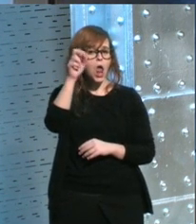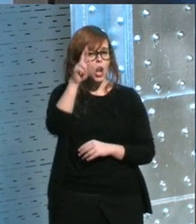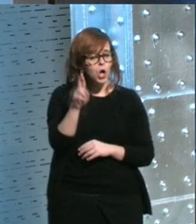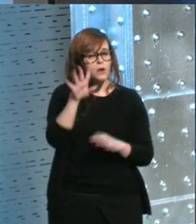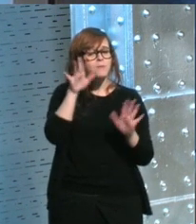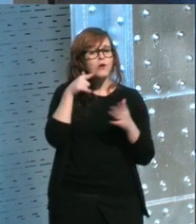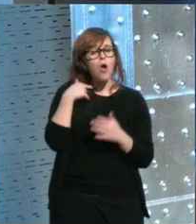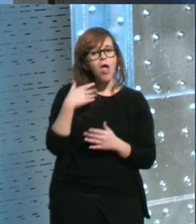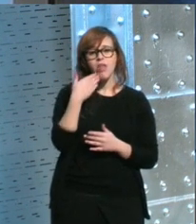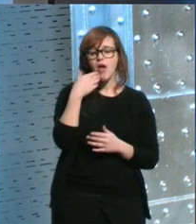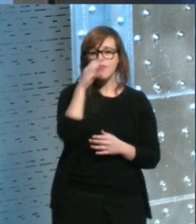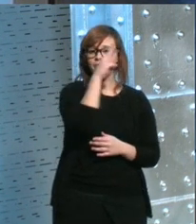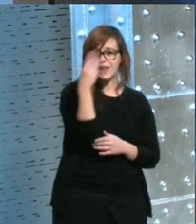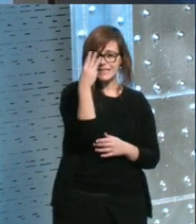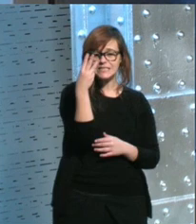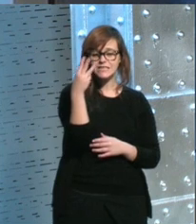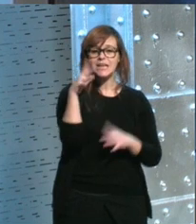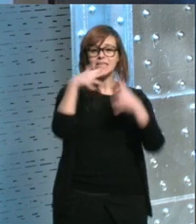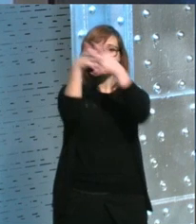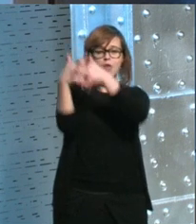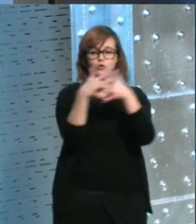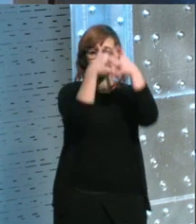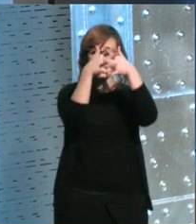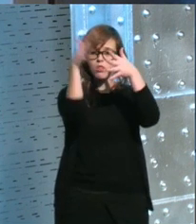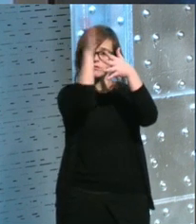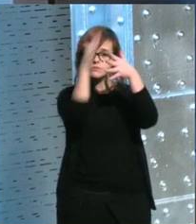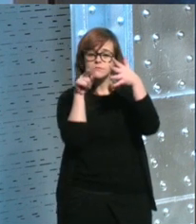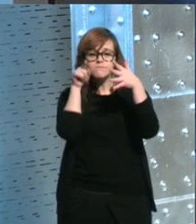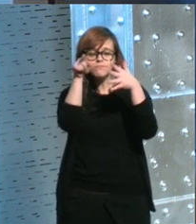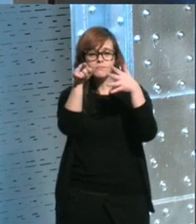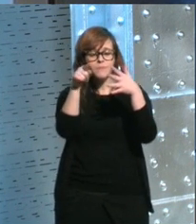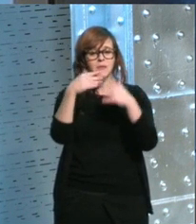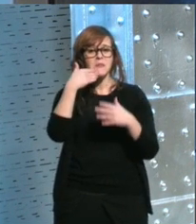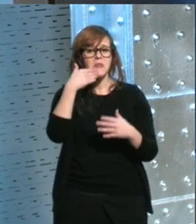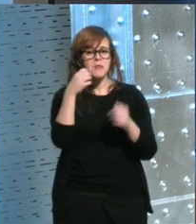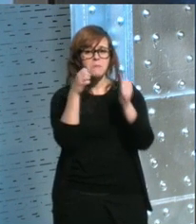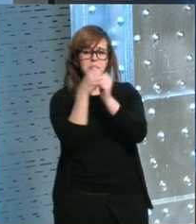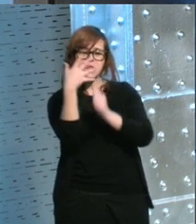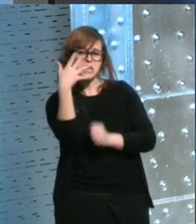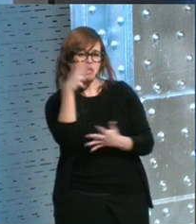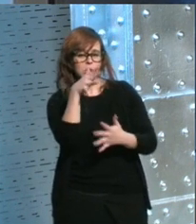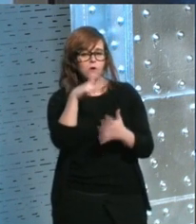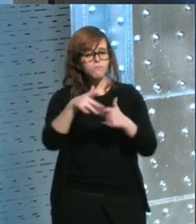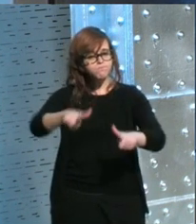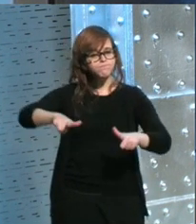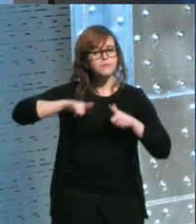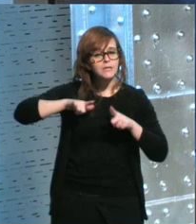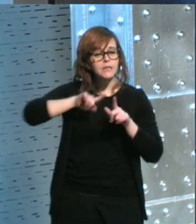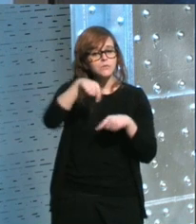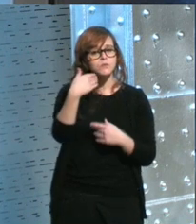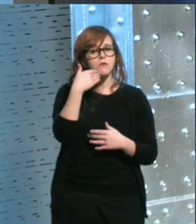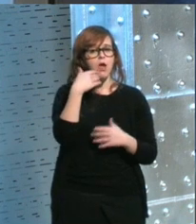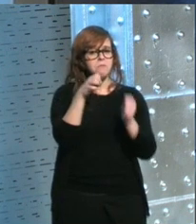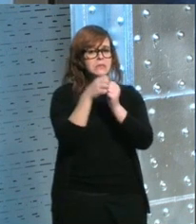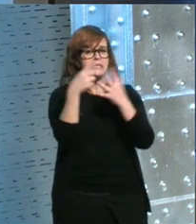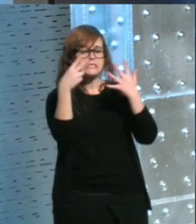los 3 años, se diplomó en Estados Unidos y a los 25, 27 años volvió a Bangalore y creó su